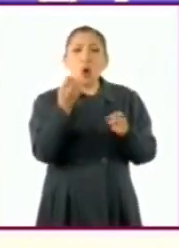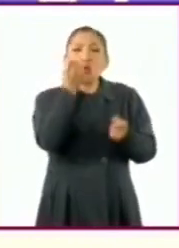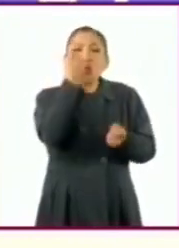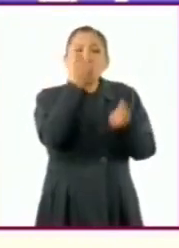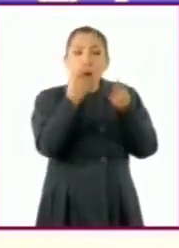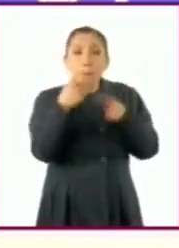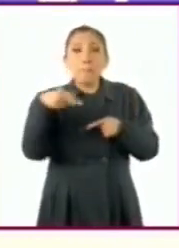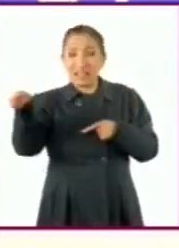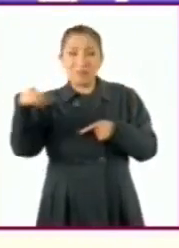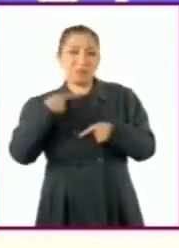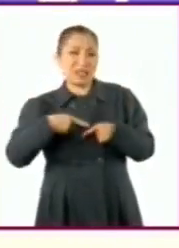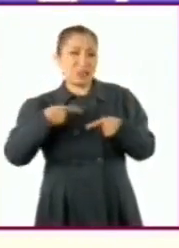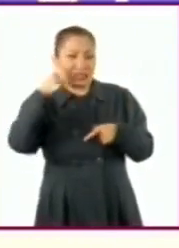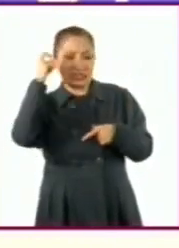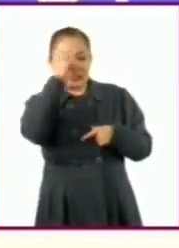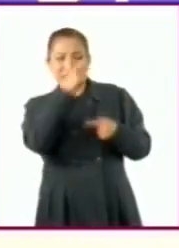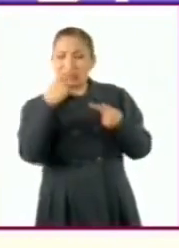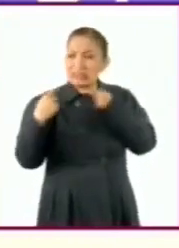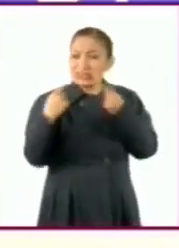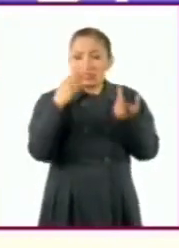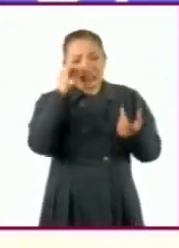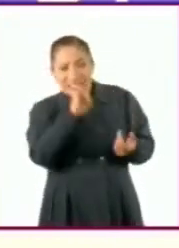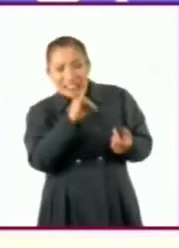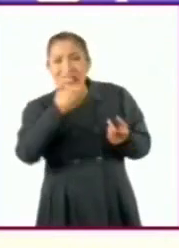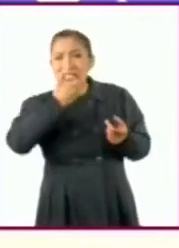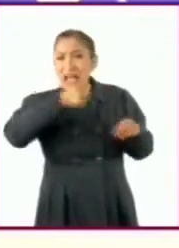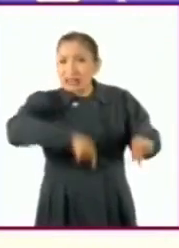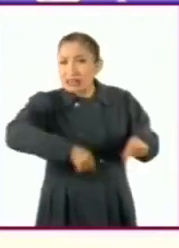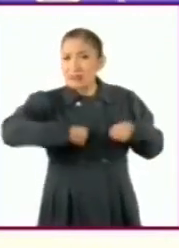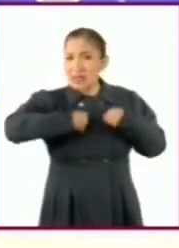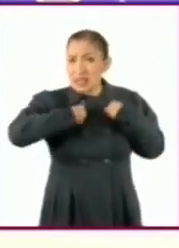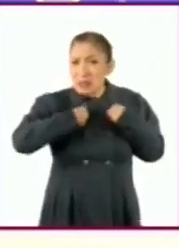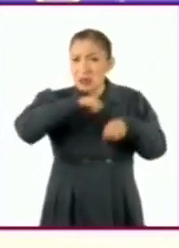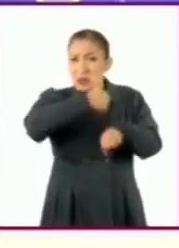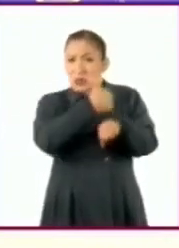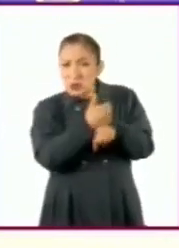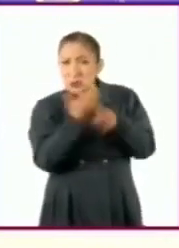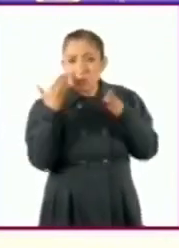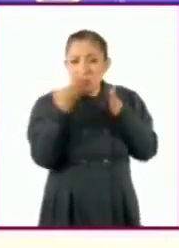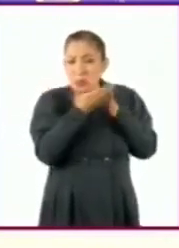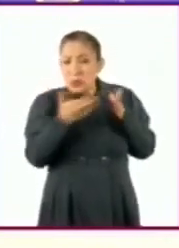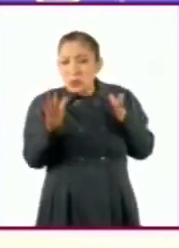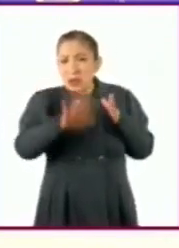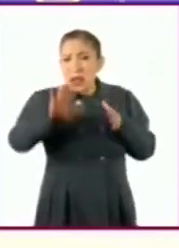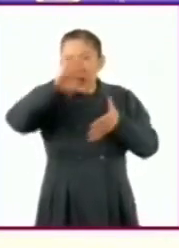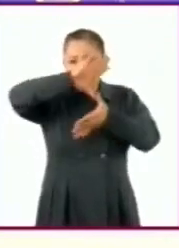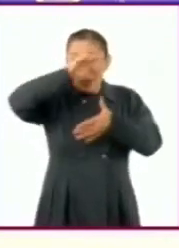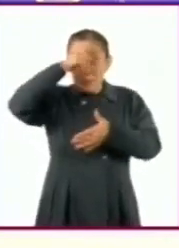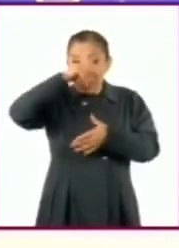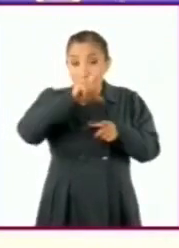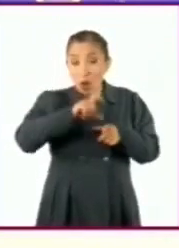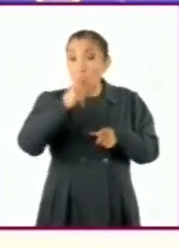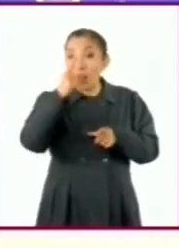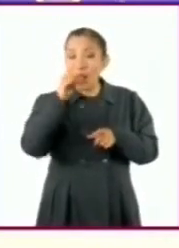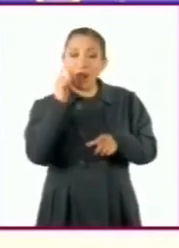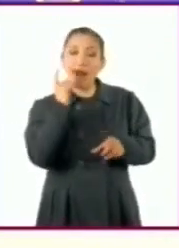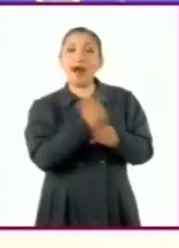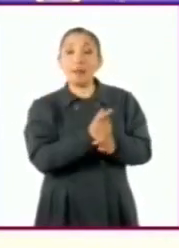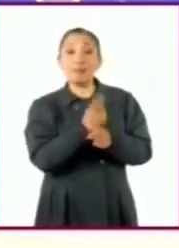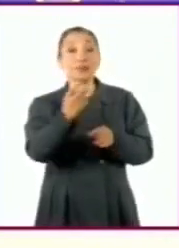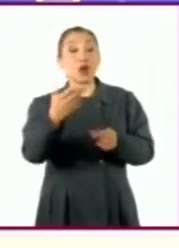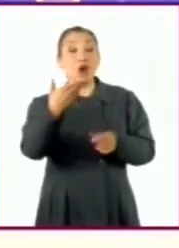una tendencia a la especialización. ¡Qué lectura tan interesante, maestra! Eso me recuerda que en la sesión anterior ya